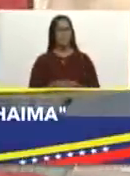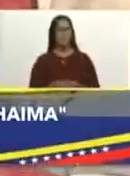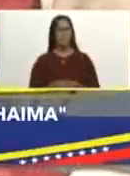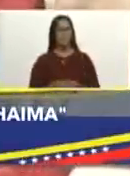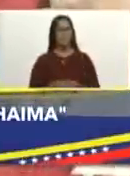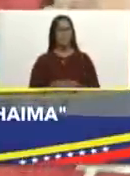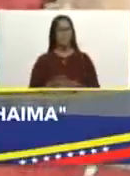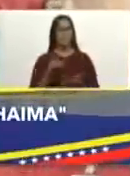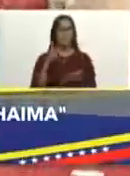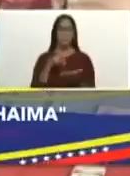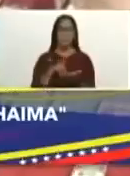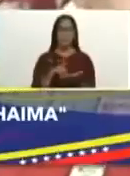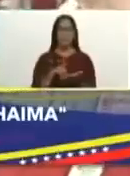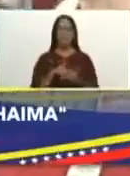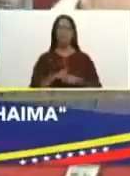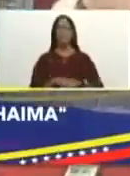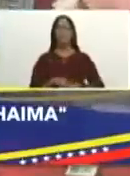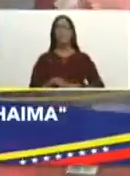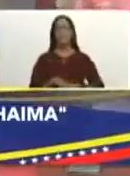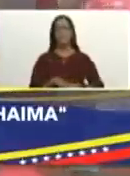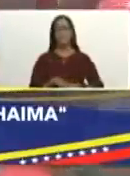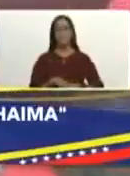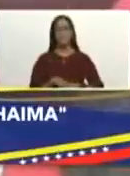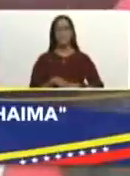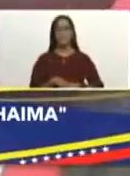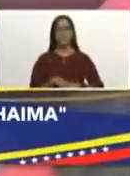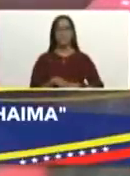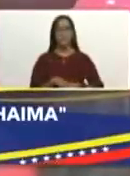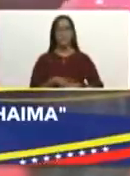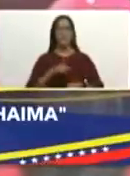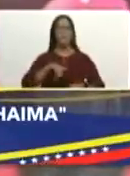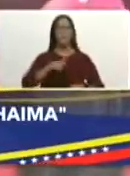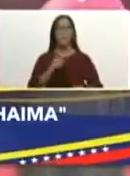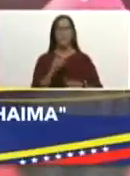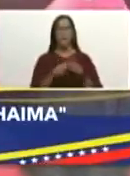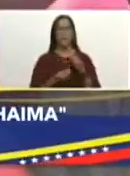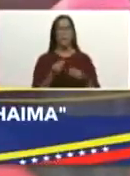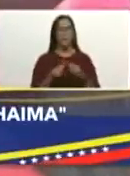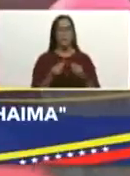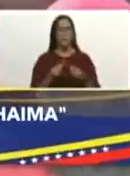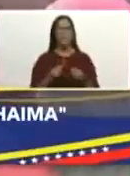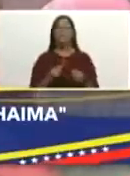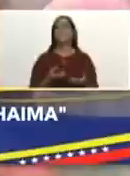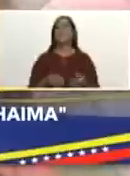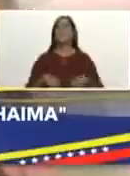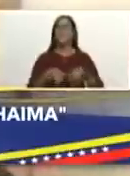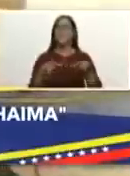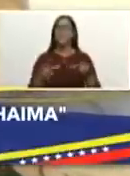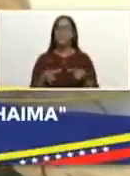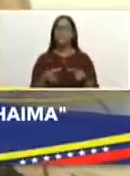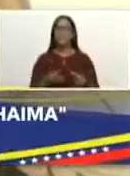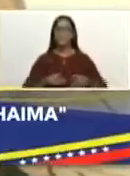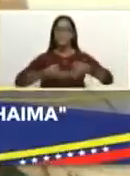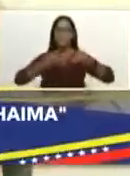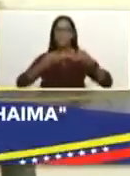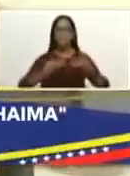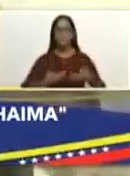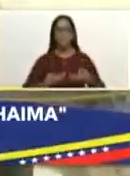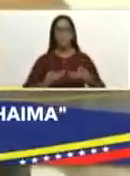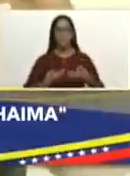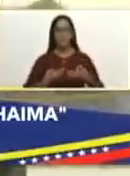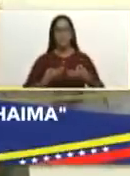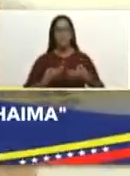Y llegará el momento en que podamos dar pasos tan contundentes en las